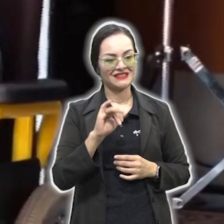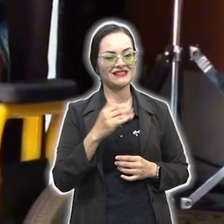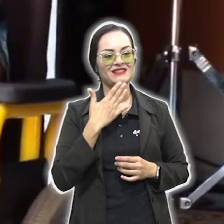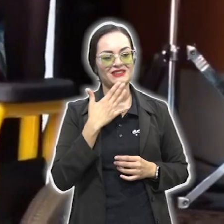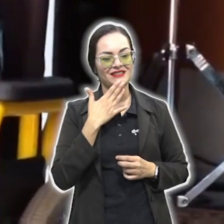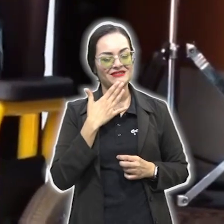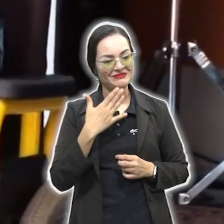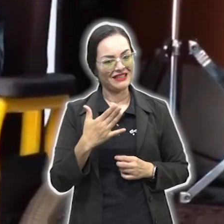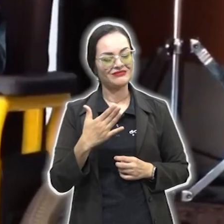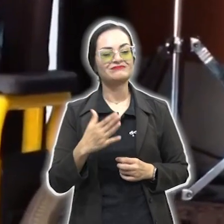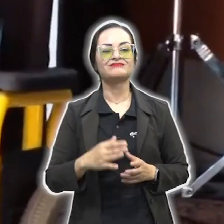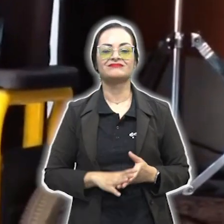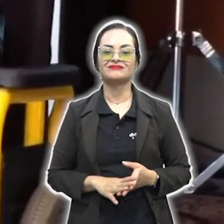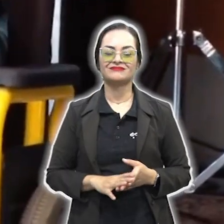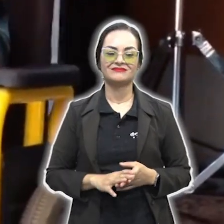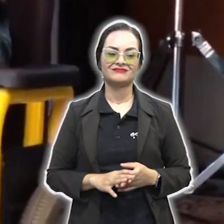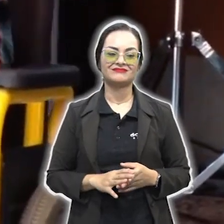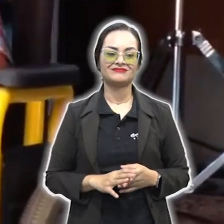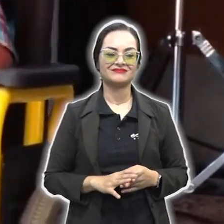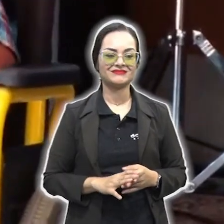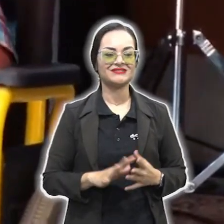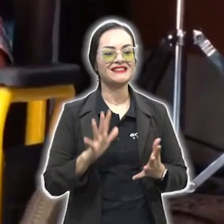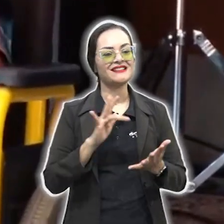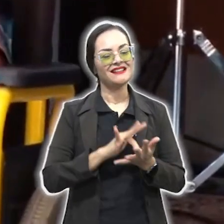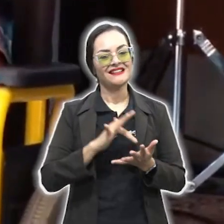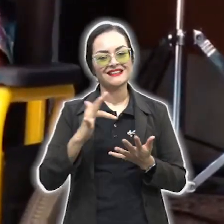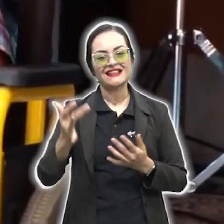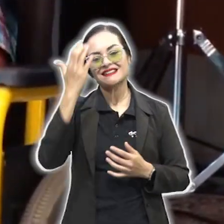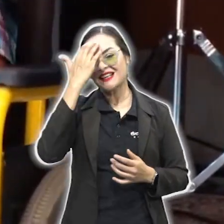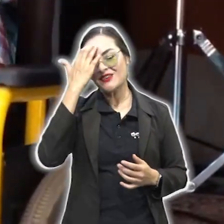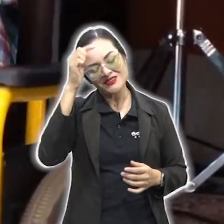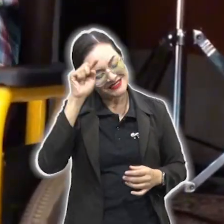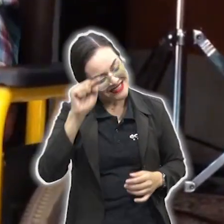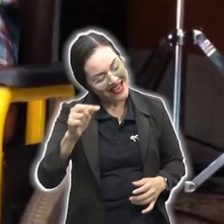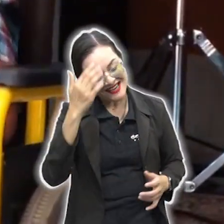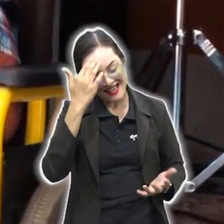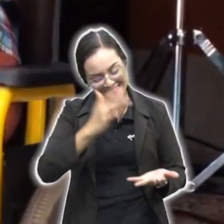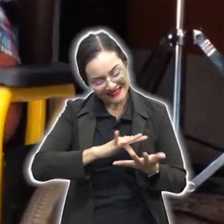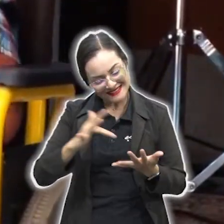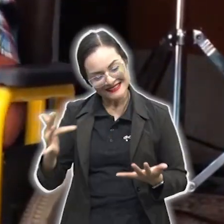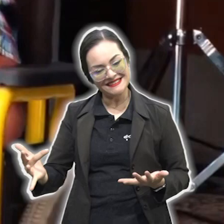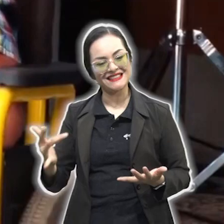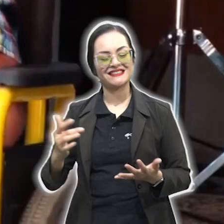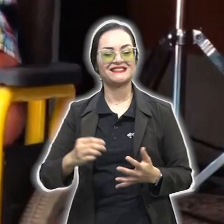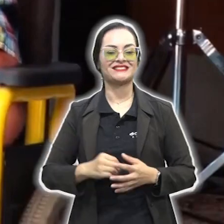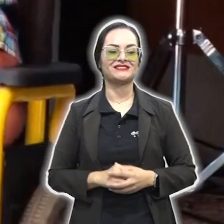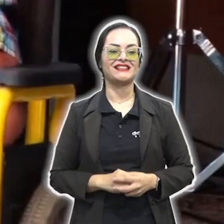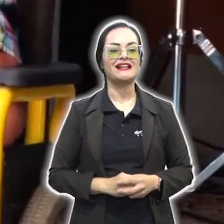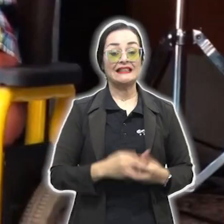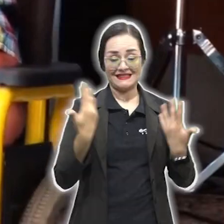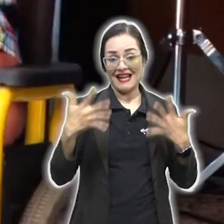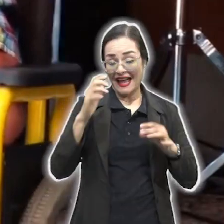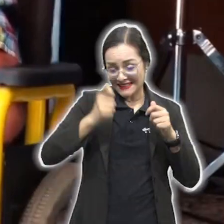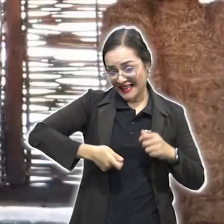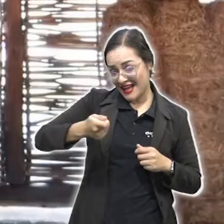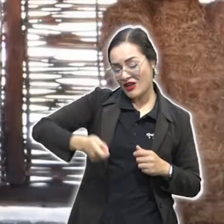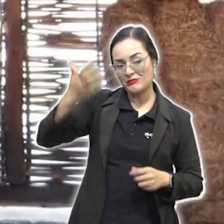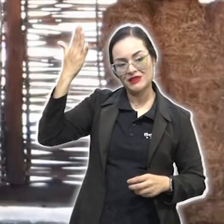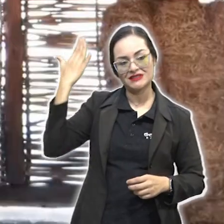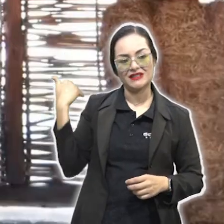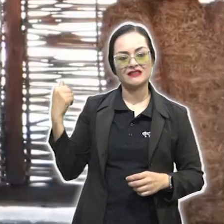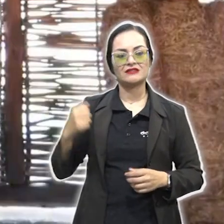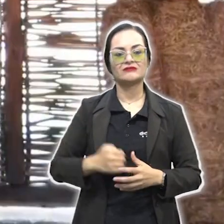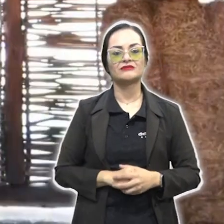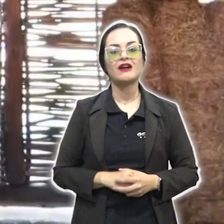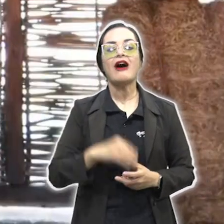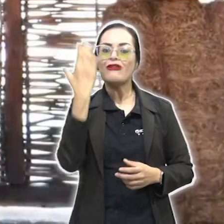Del evento del programa. Eso, no, pues qué bueno que te guste, ¿eh? Ganas de conocerlo, ¿eh? Ah, muchísimas gracias, Ángel, aquí estamos. Ya nos saludamos hace rato, ¿eh? Pero es no que... nos toma.